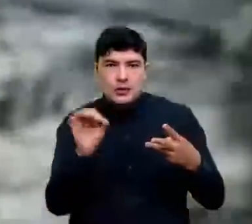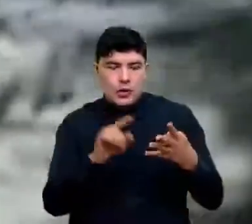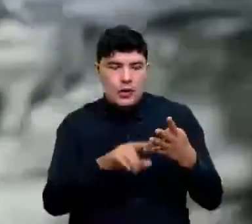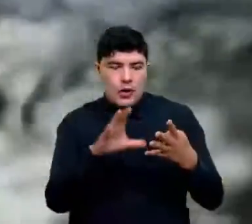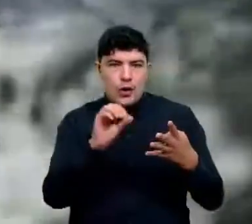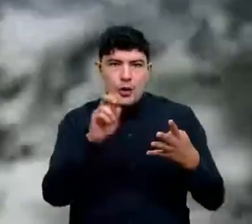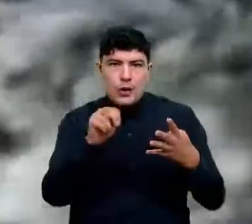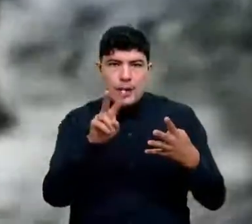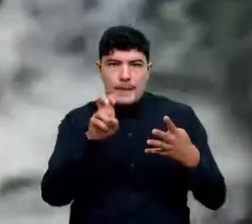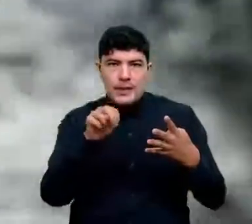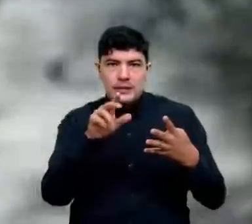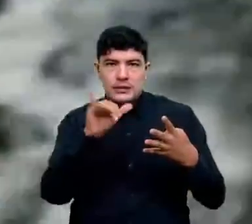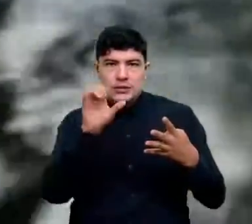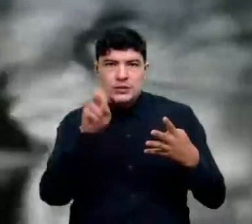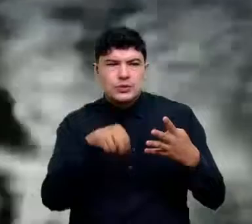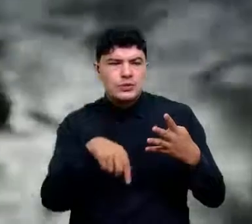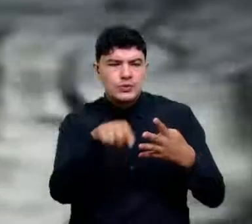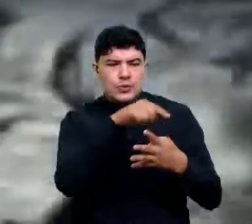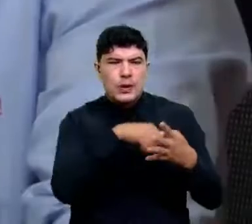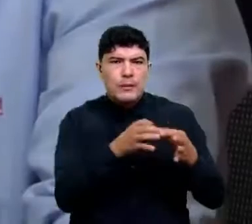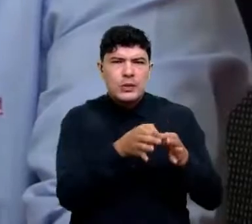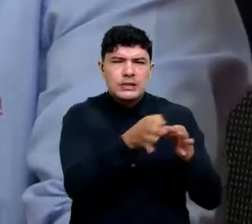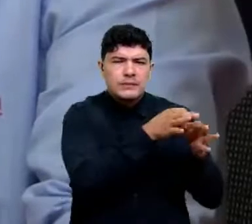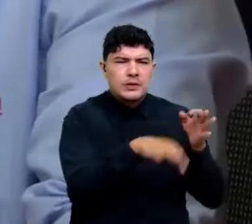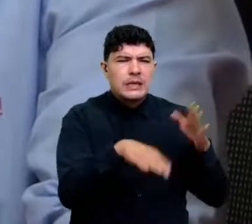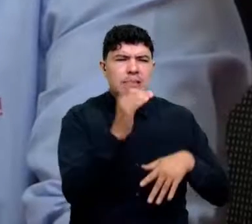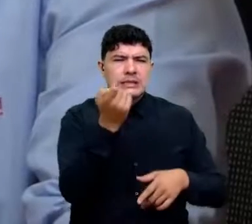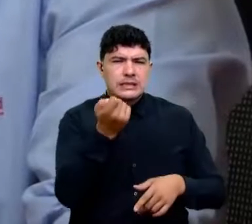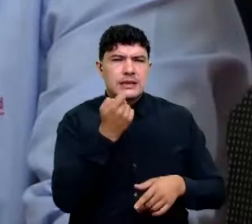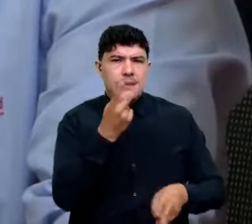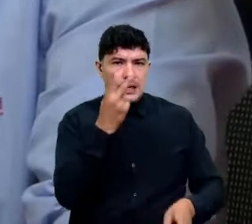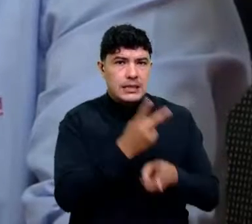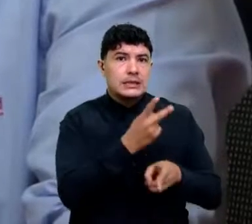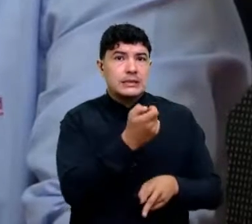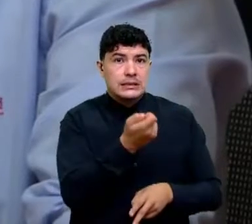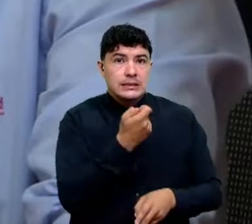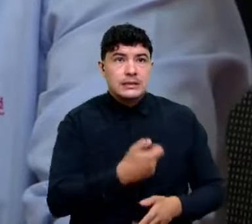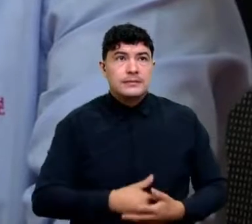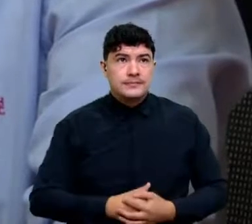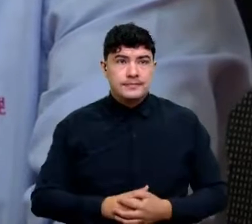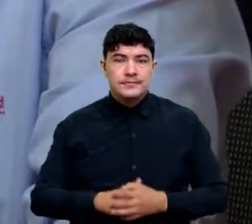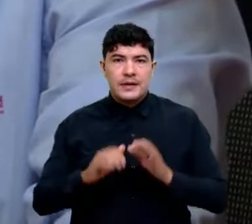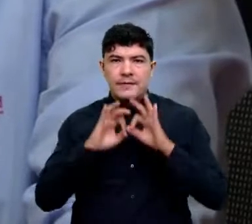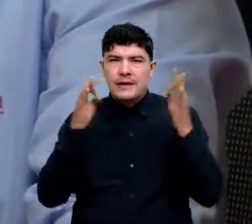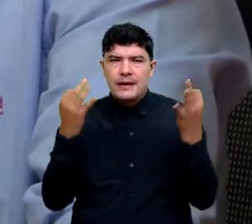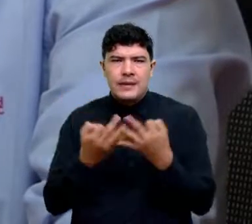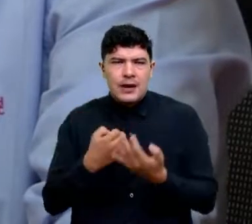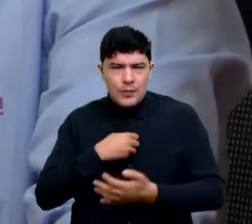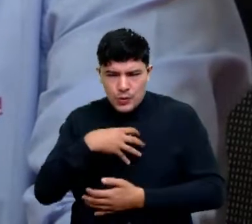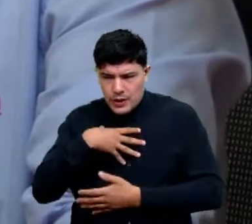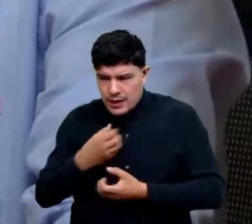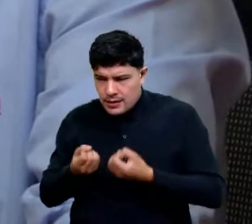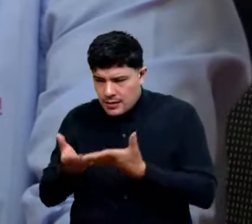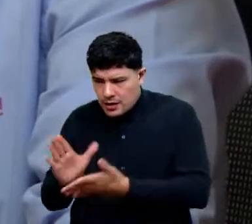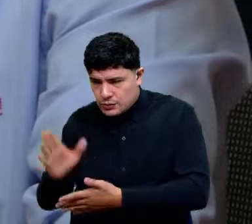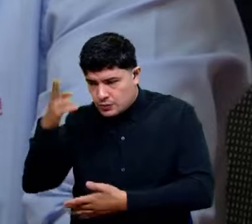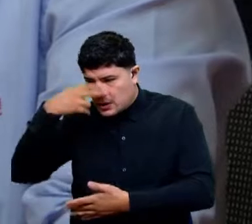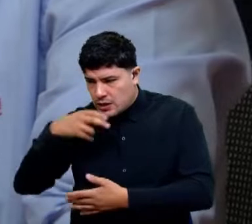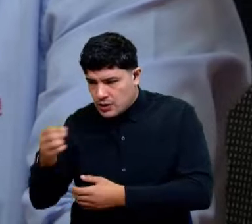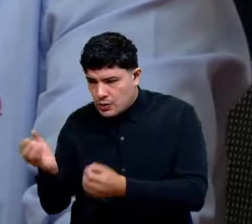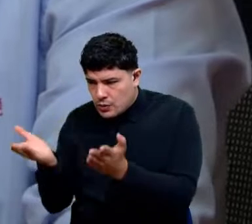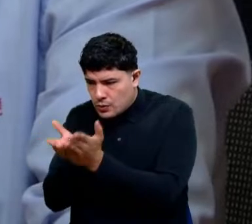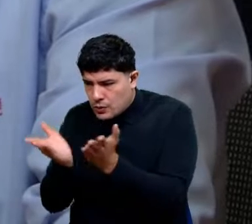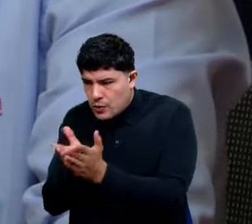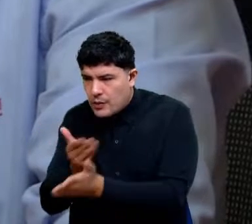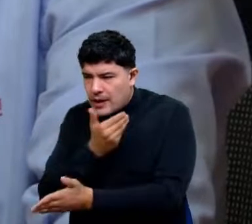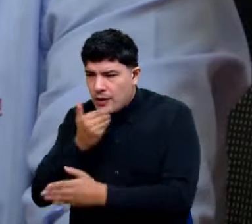críticos de la región. De que algunas familias puedan brindarle a sus hijos la posibilidad de tener una educación o de tener una